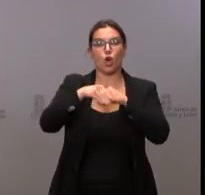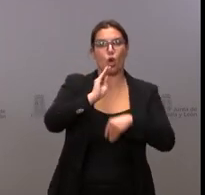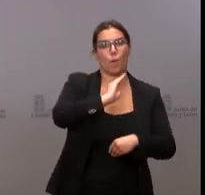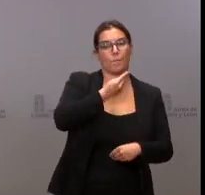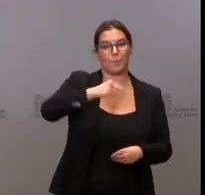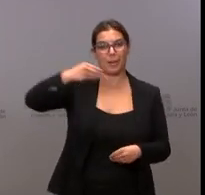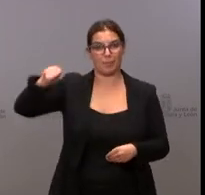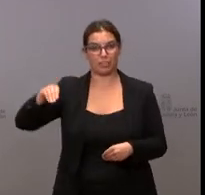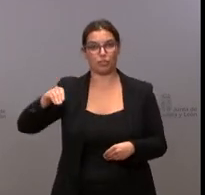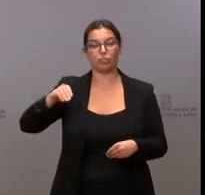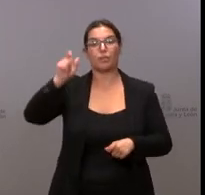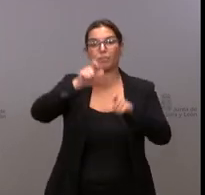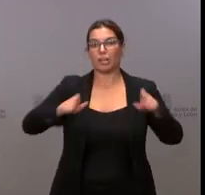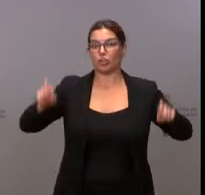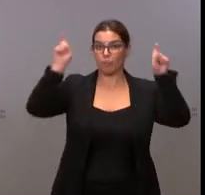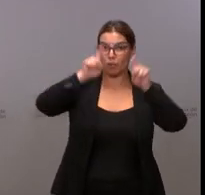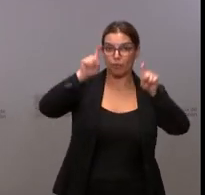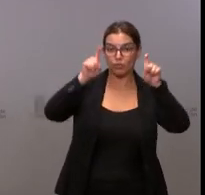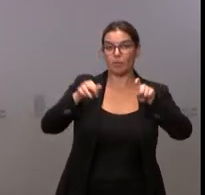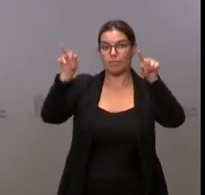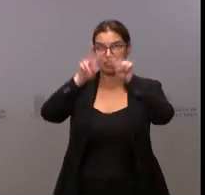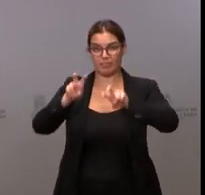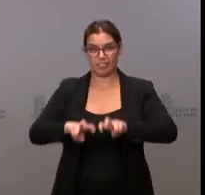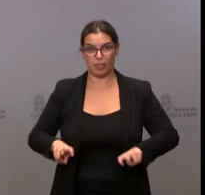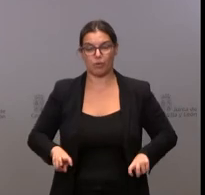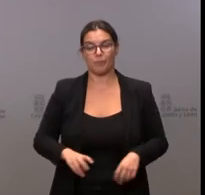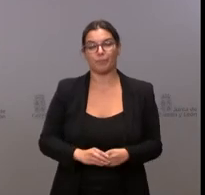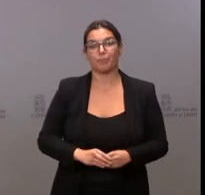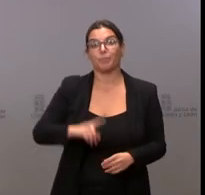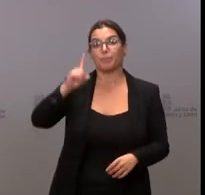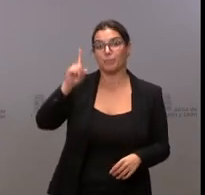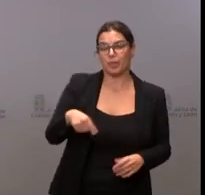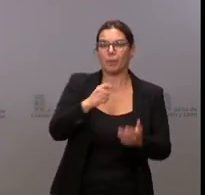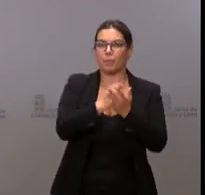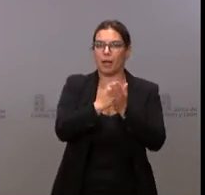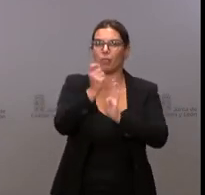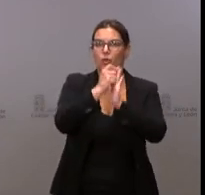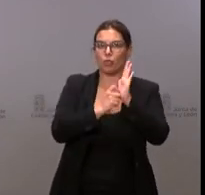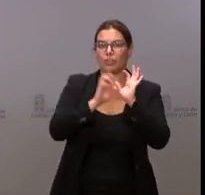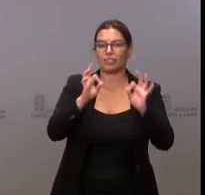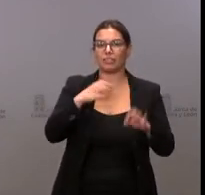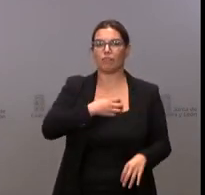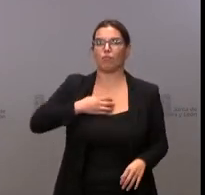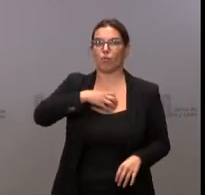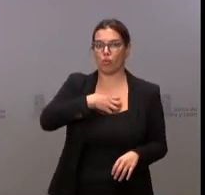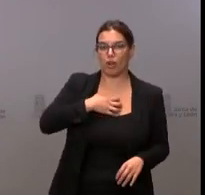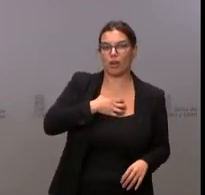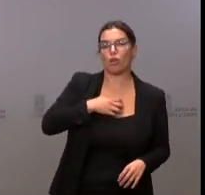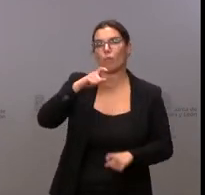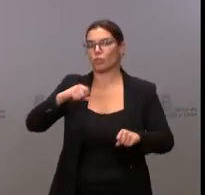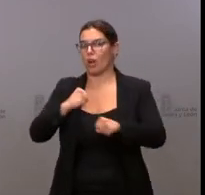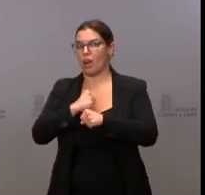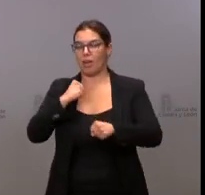personal docente e investigador contratado también equiparando las condiciones del personal funcionario y laboral